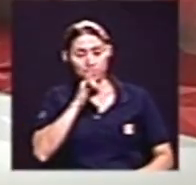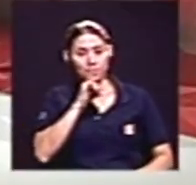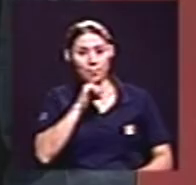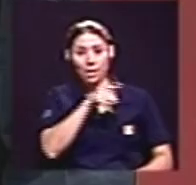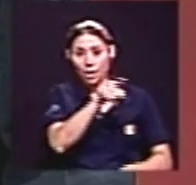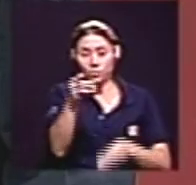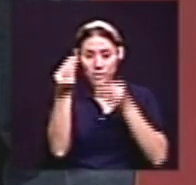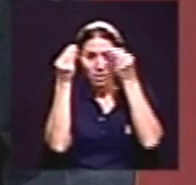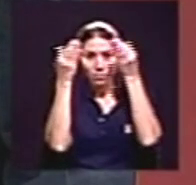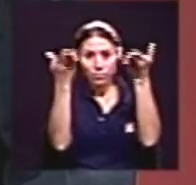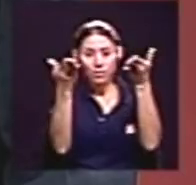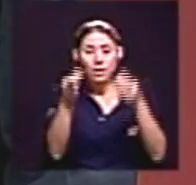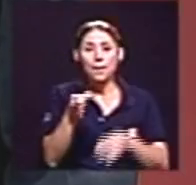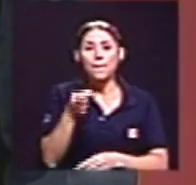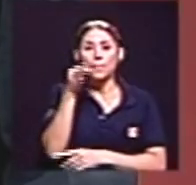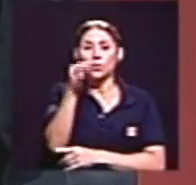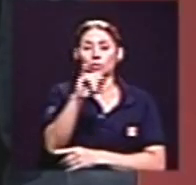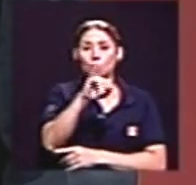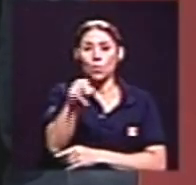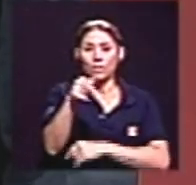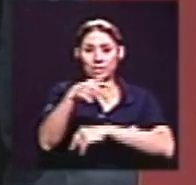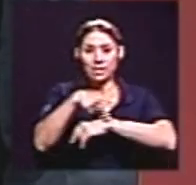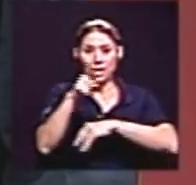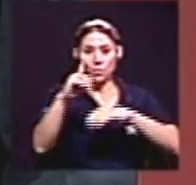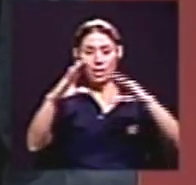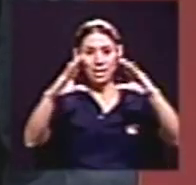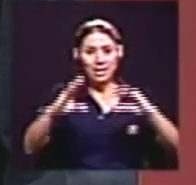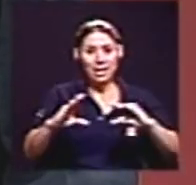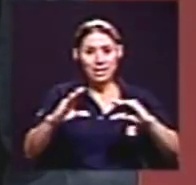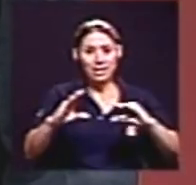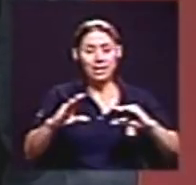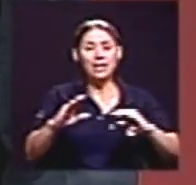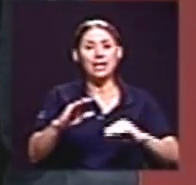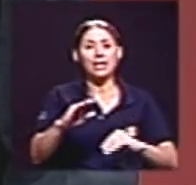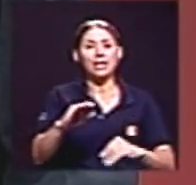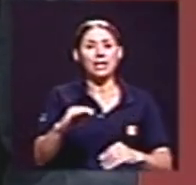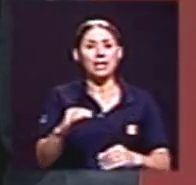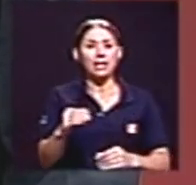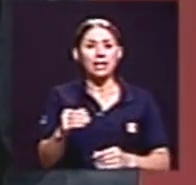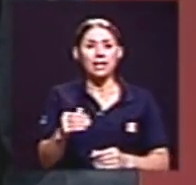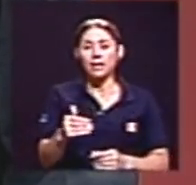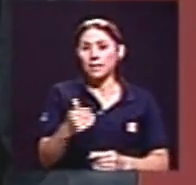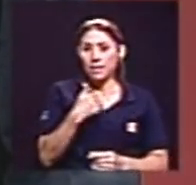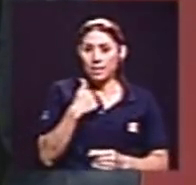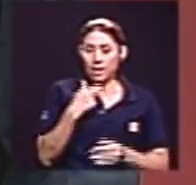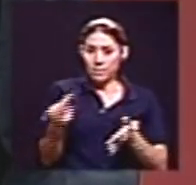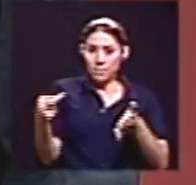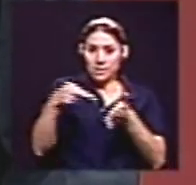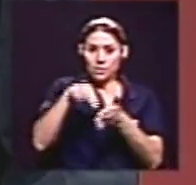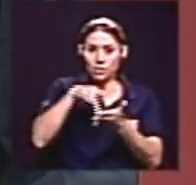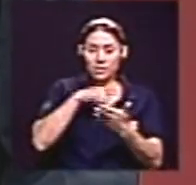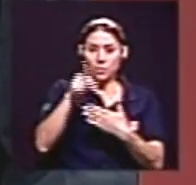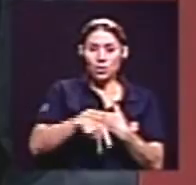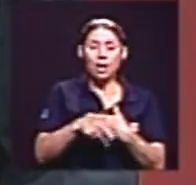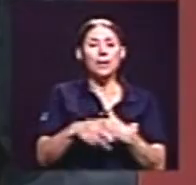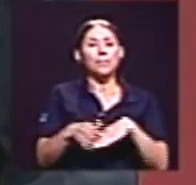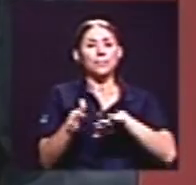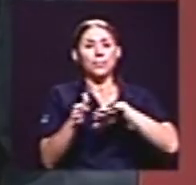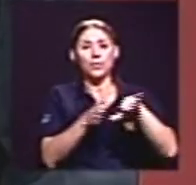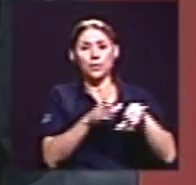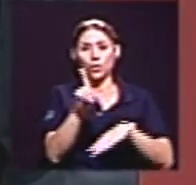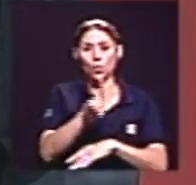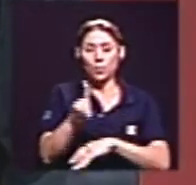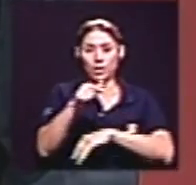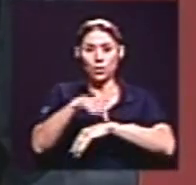ya saben, que el próximo jueves a la 1 de la tarde tendrán una repetición de este programa. El domingo a